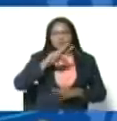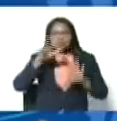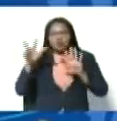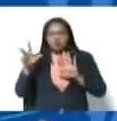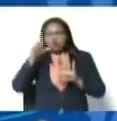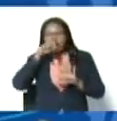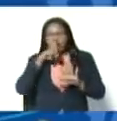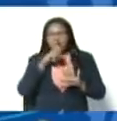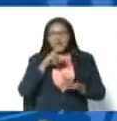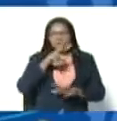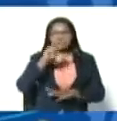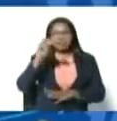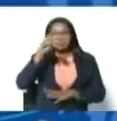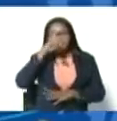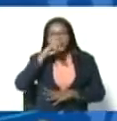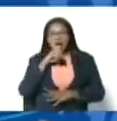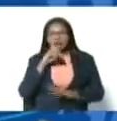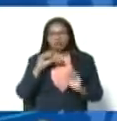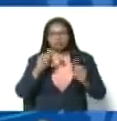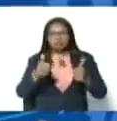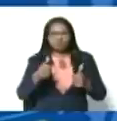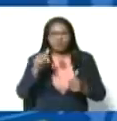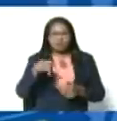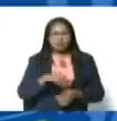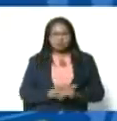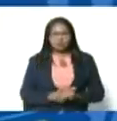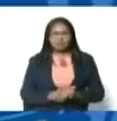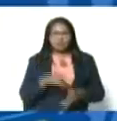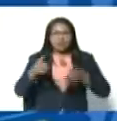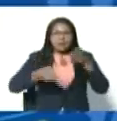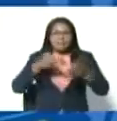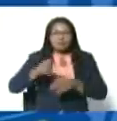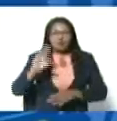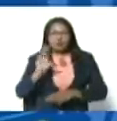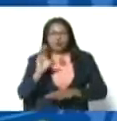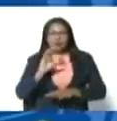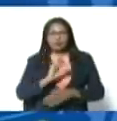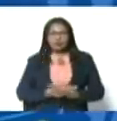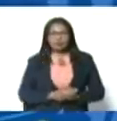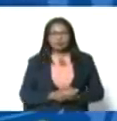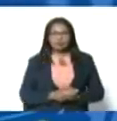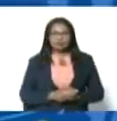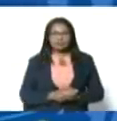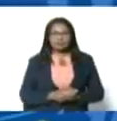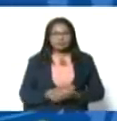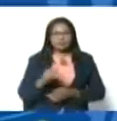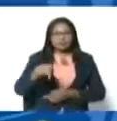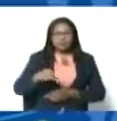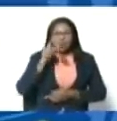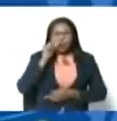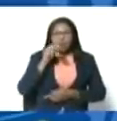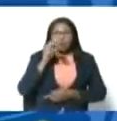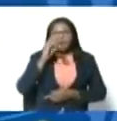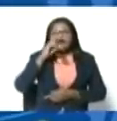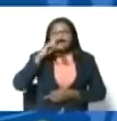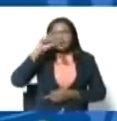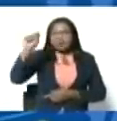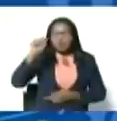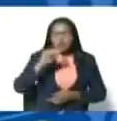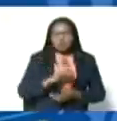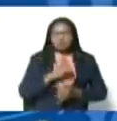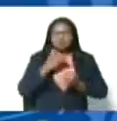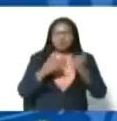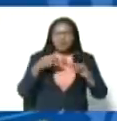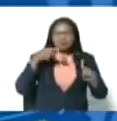que hace 30 años entró al metro de Caracas, no es ese muchacho, Maduro al